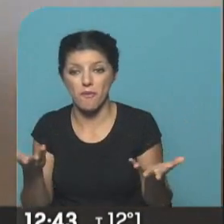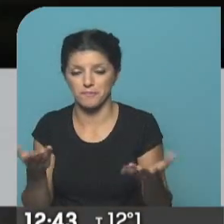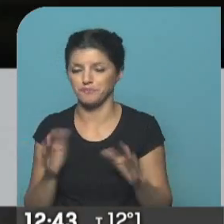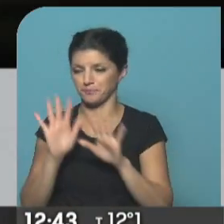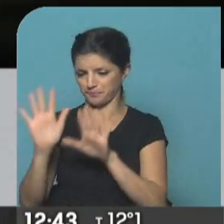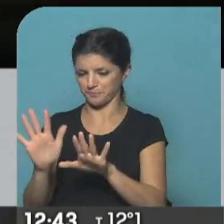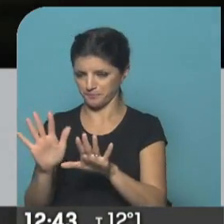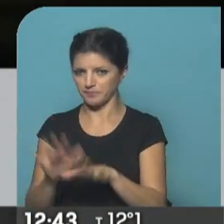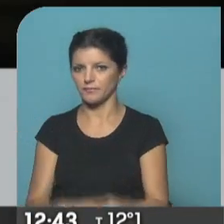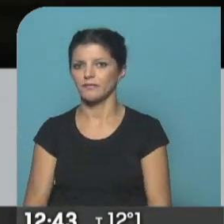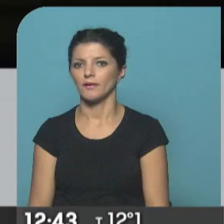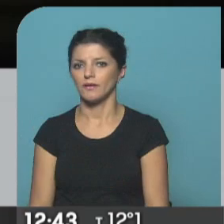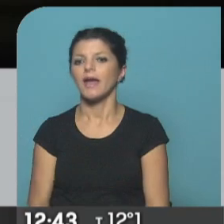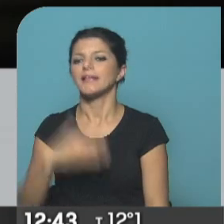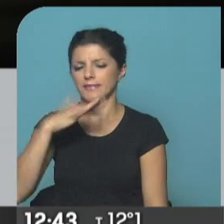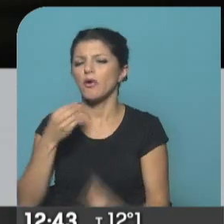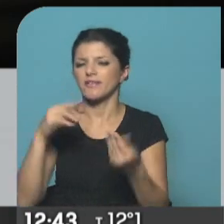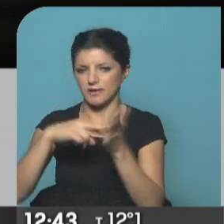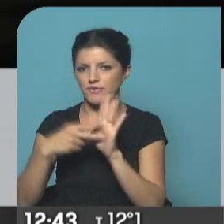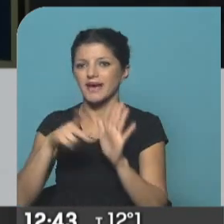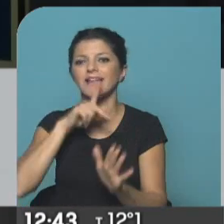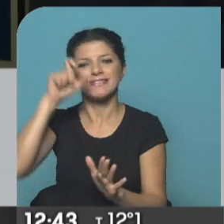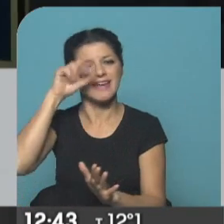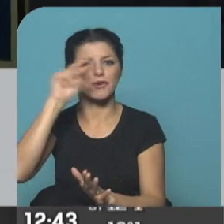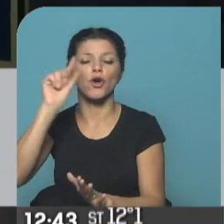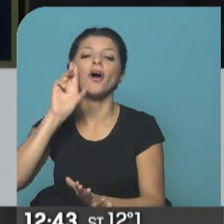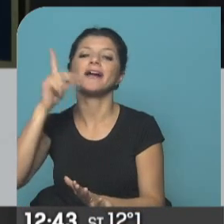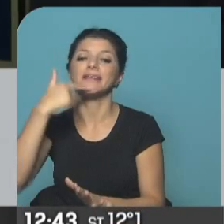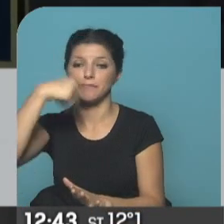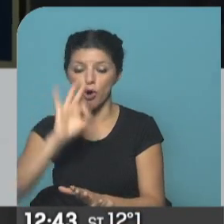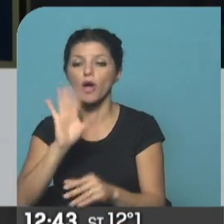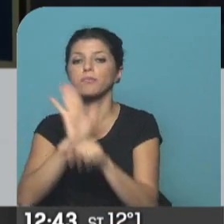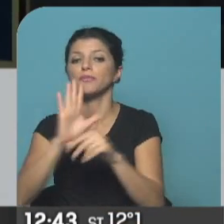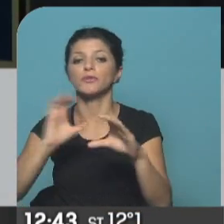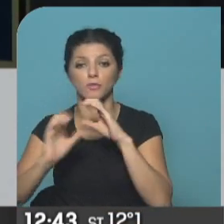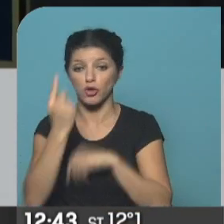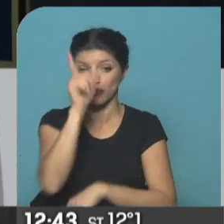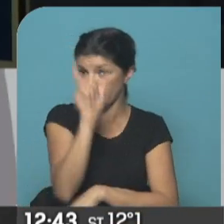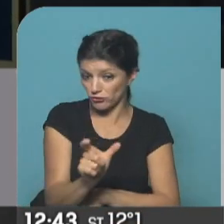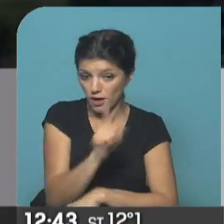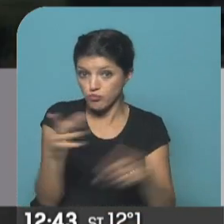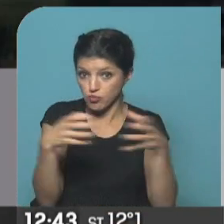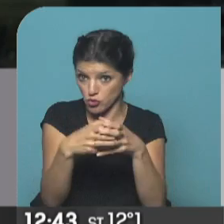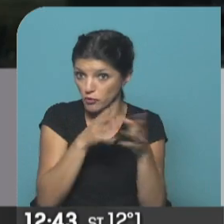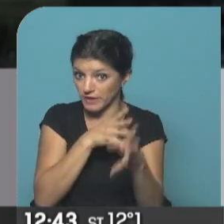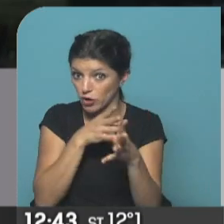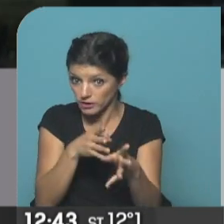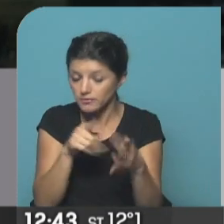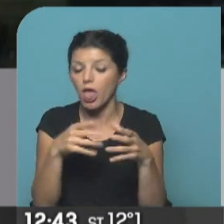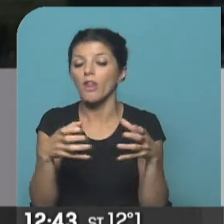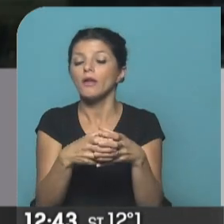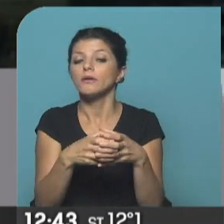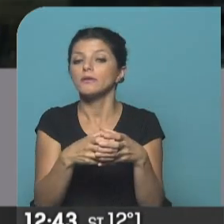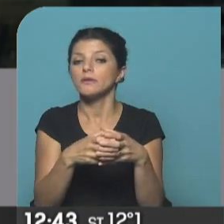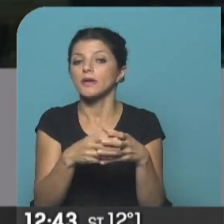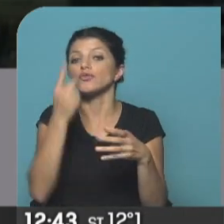ver, volvamos a la definición básica del terrorismo como una forma de comunicación política, en el sentido clásico, ¿no? Hay un emisor, que es un grupo terrorista, que transmite